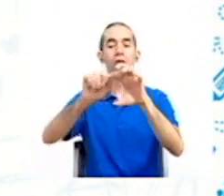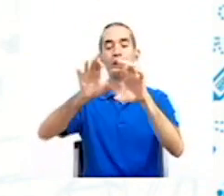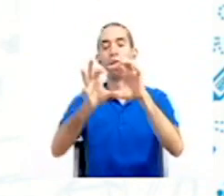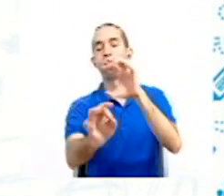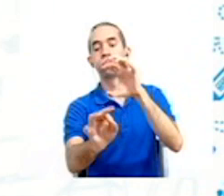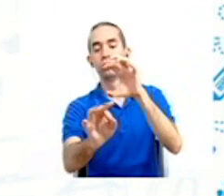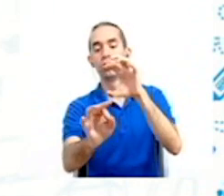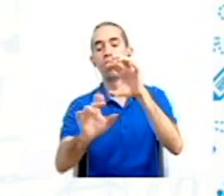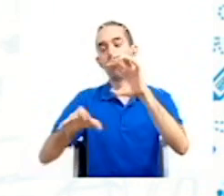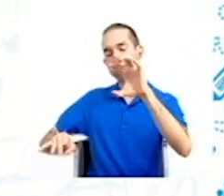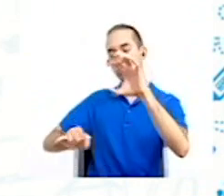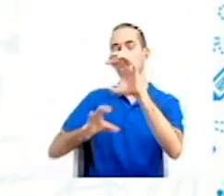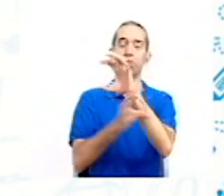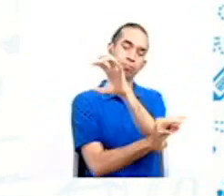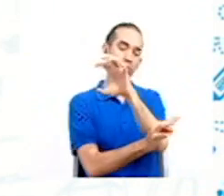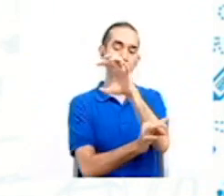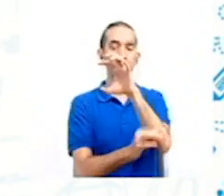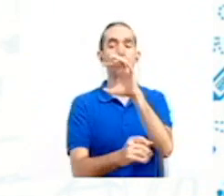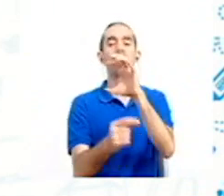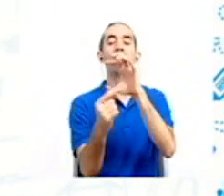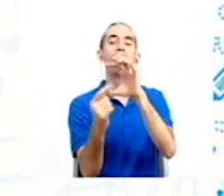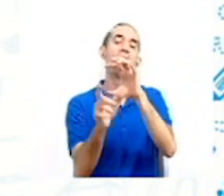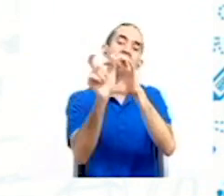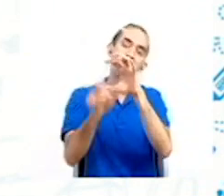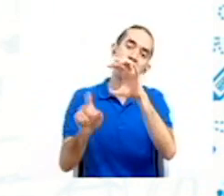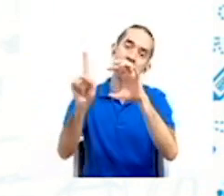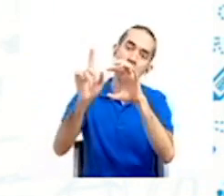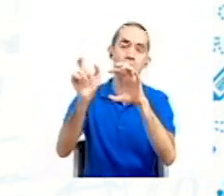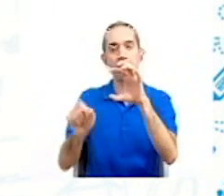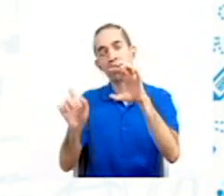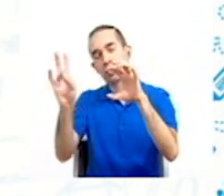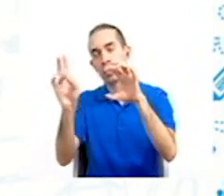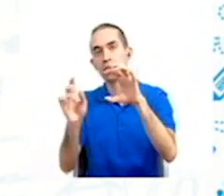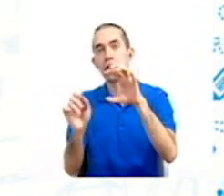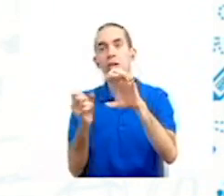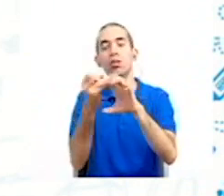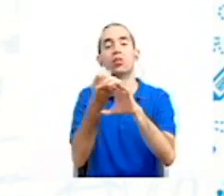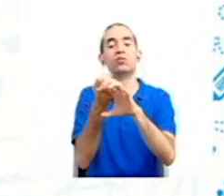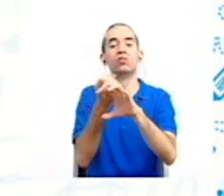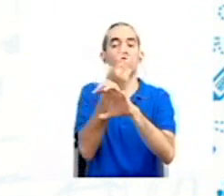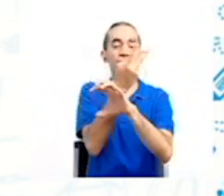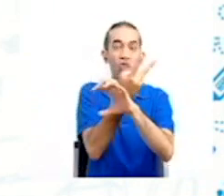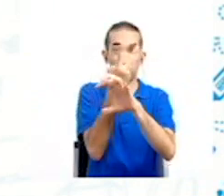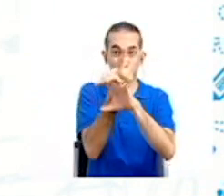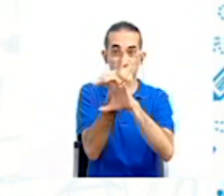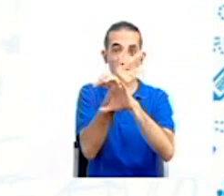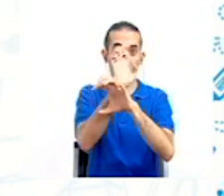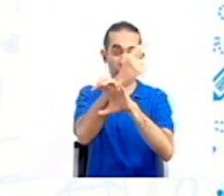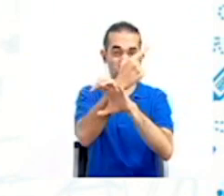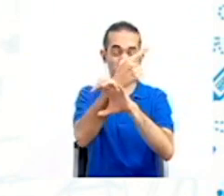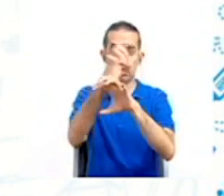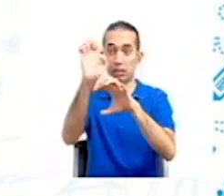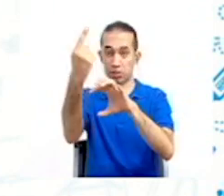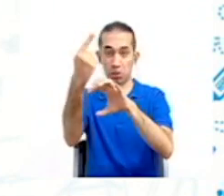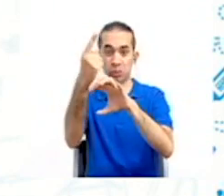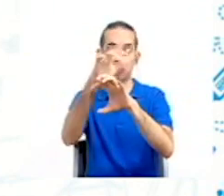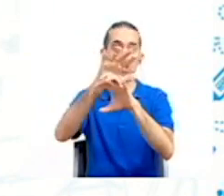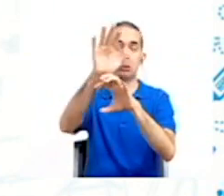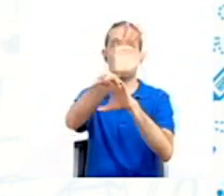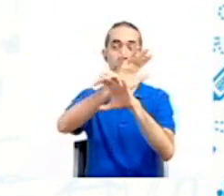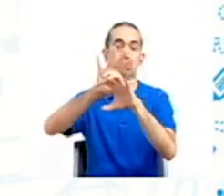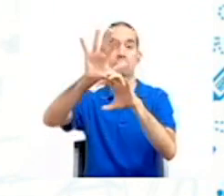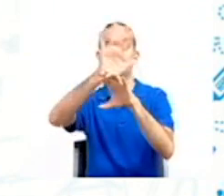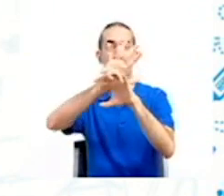sea de la familia 1 o familia 7, y le sobran 2 electrones, que como les dije hace rato, generan una carga eléctrica